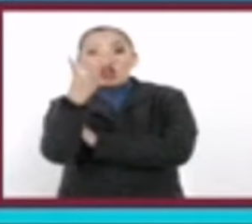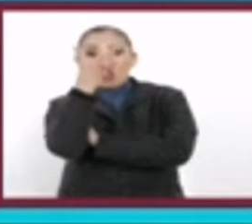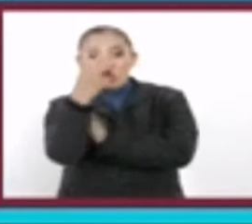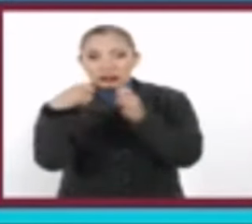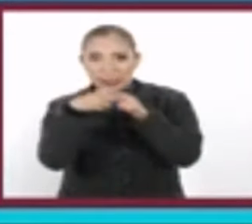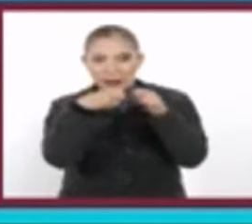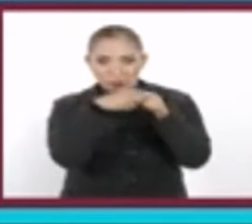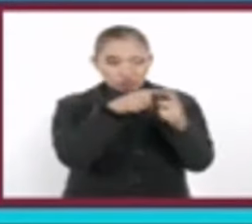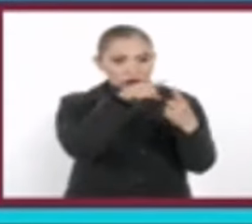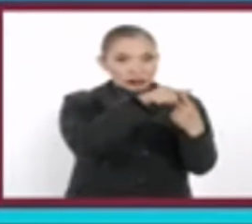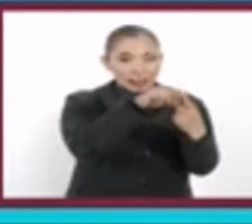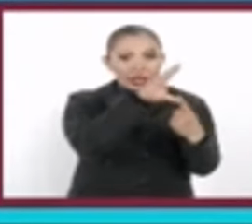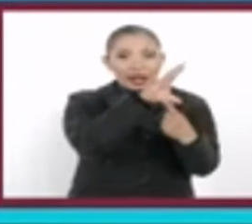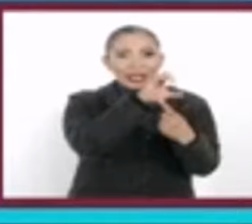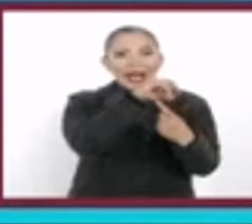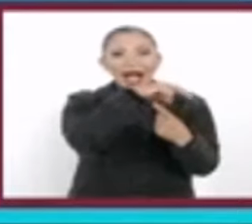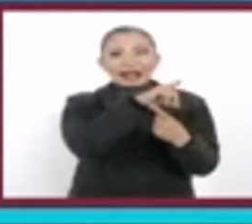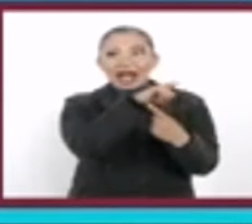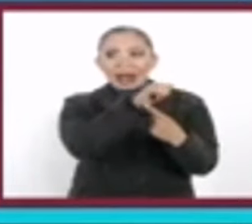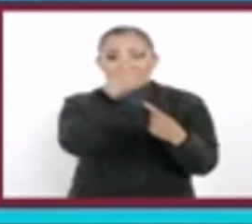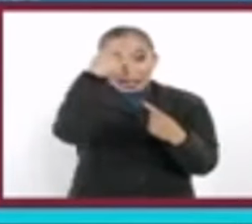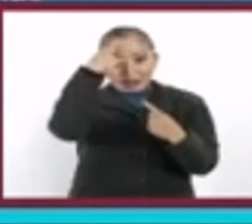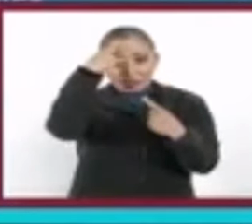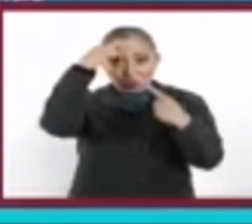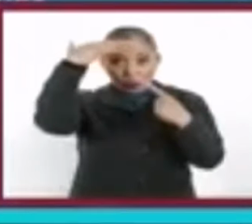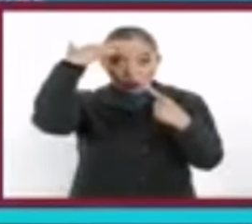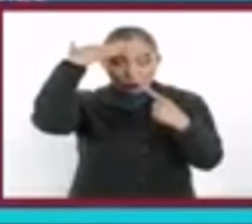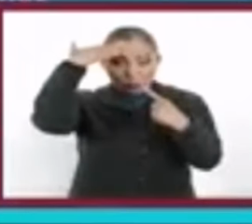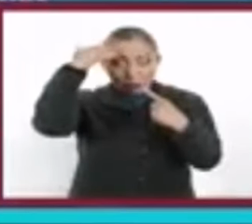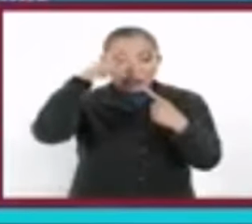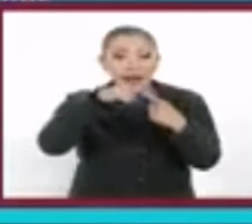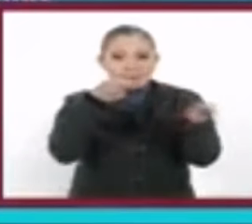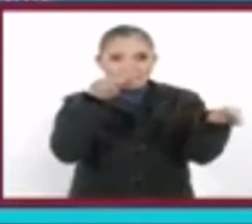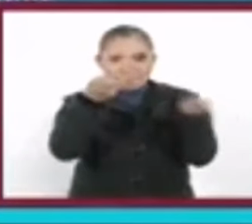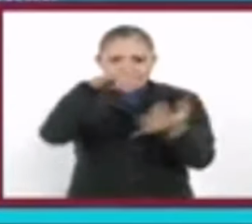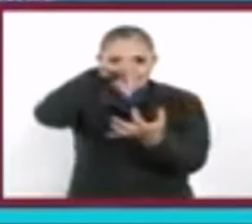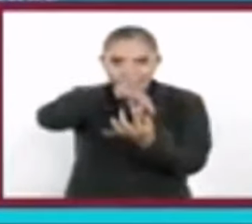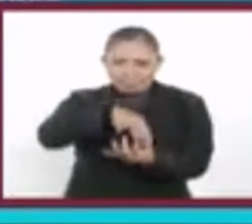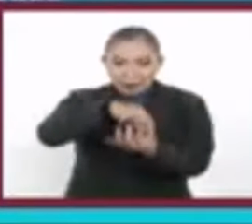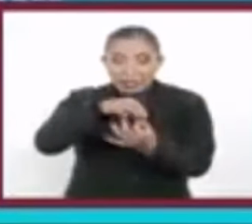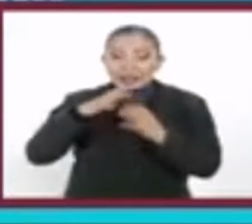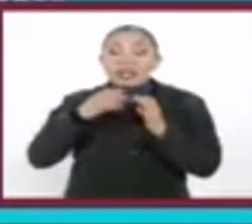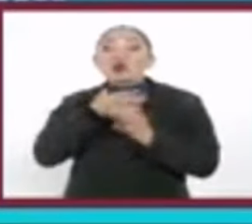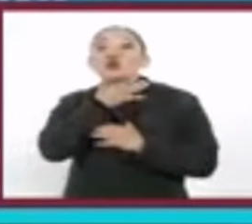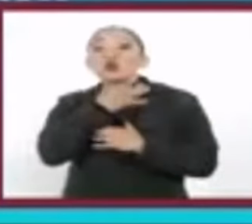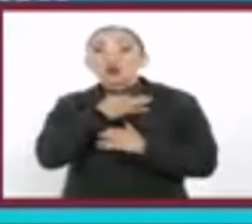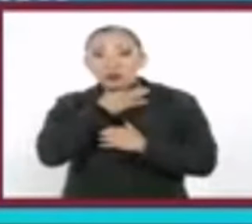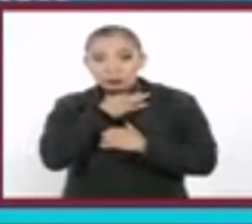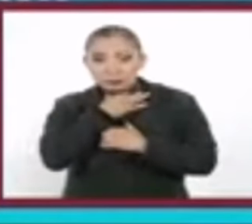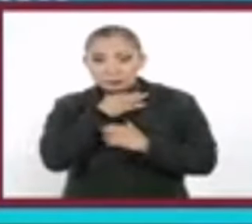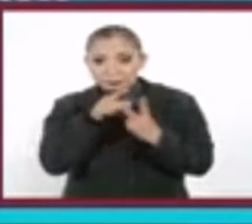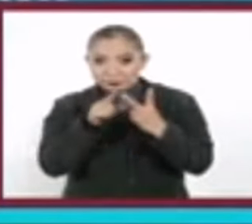de nervios. Los nervios craneales, que se localizan en la cabeza y controlan sus funciones y las del cuello.